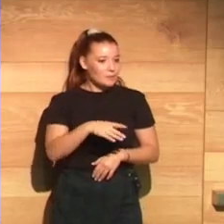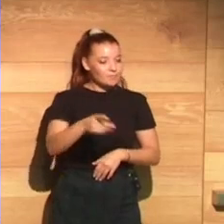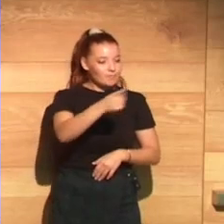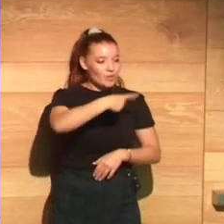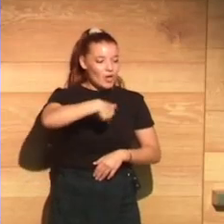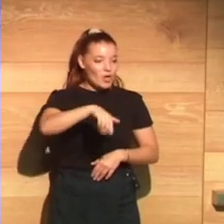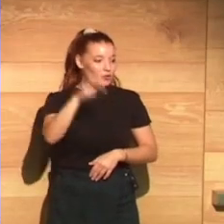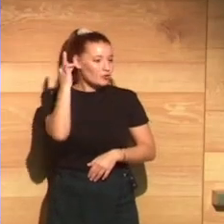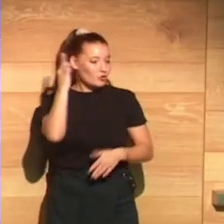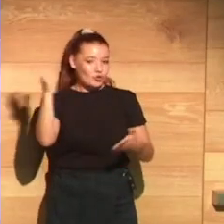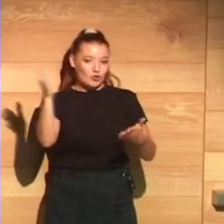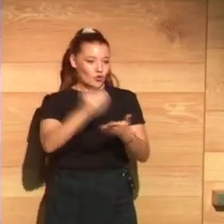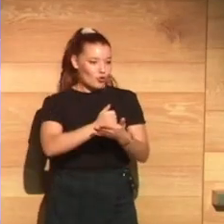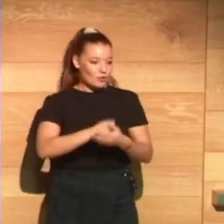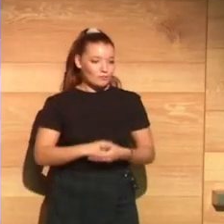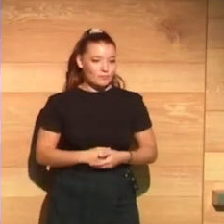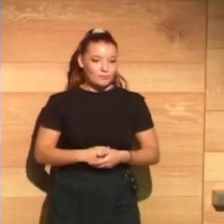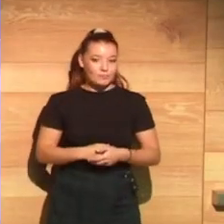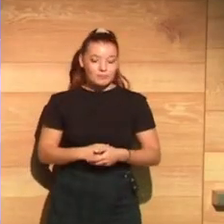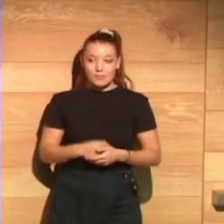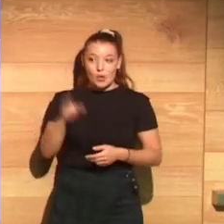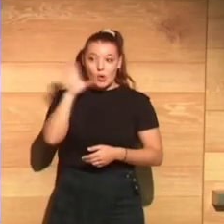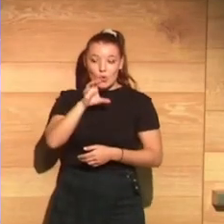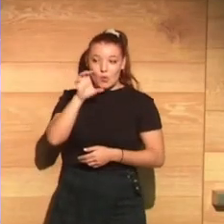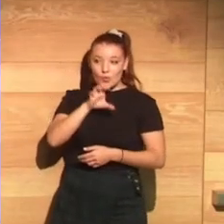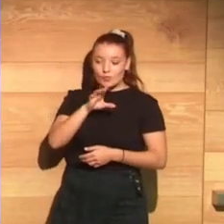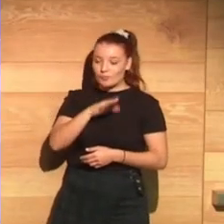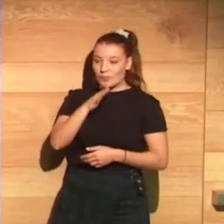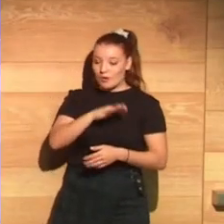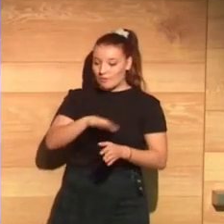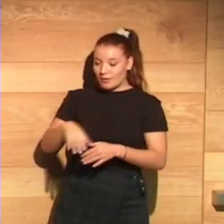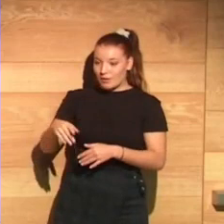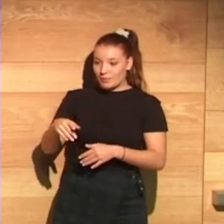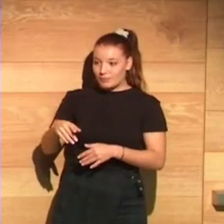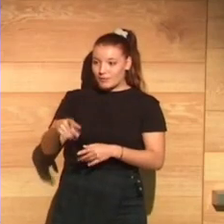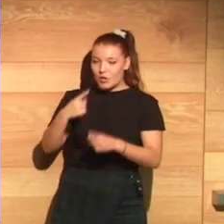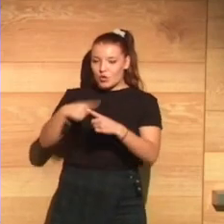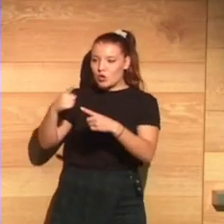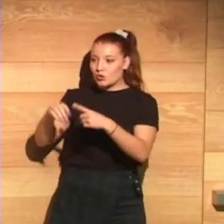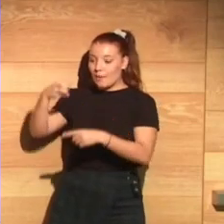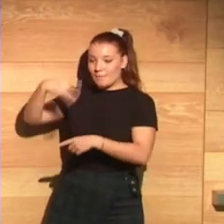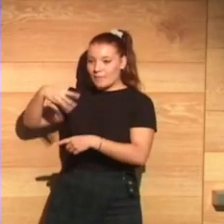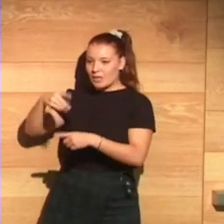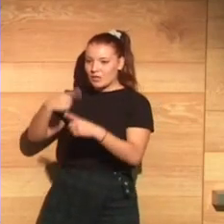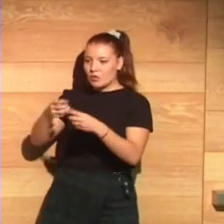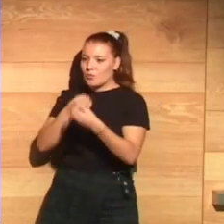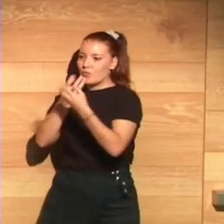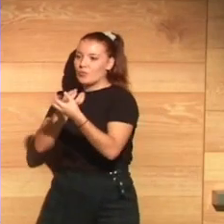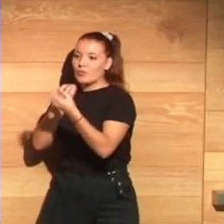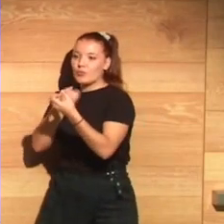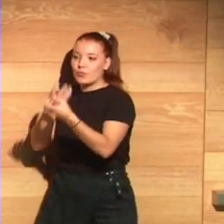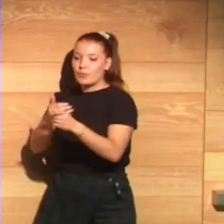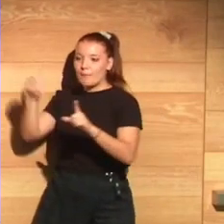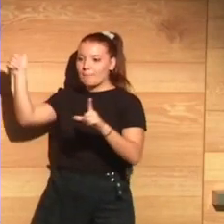de la impostora. Y entonces, pues me apetecía que fuera para nosotras, para todas. Sí, es curioso eso que dices, porque al